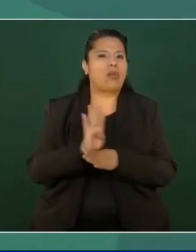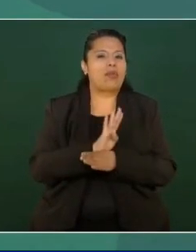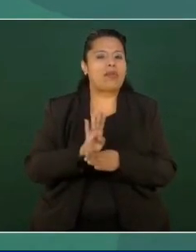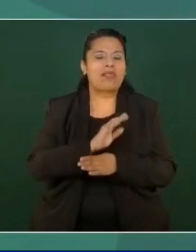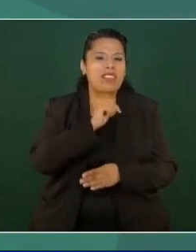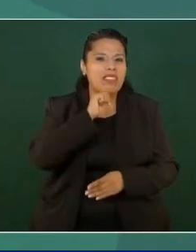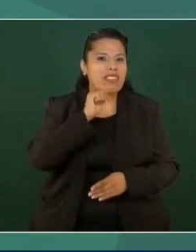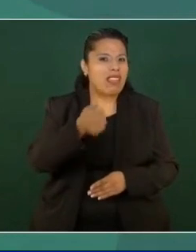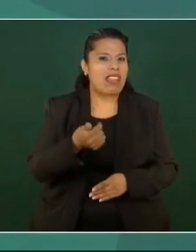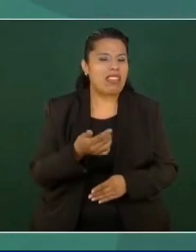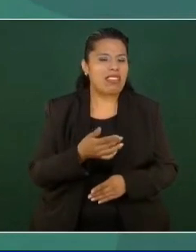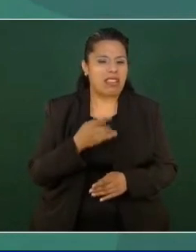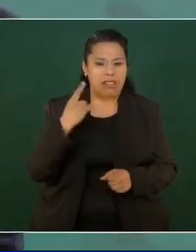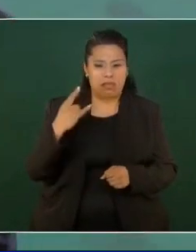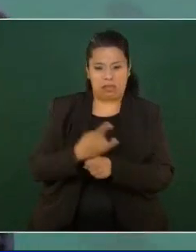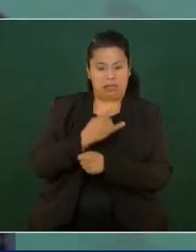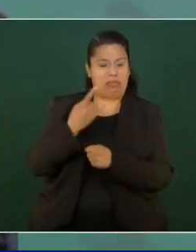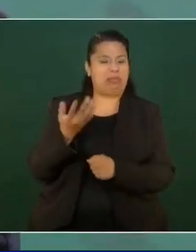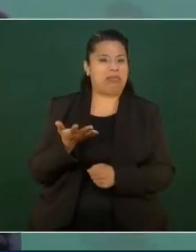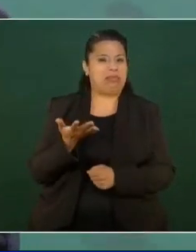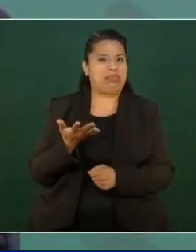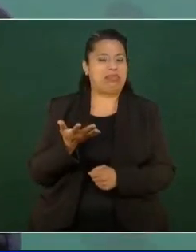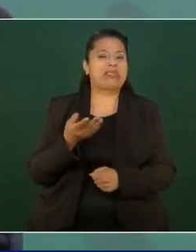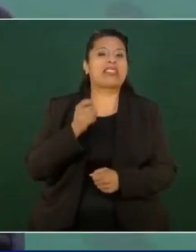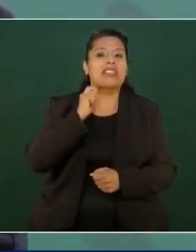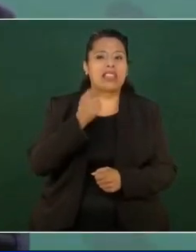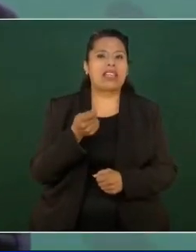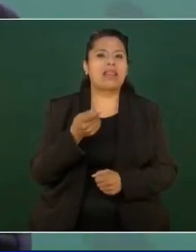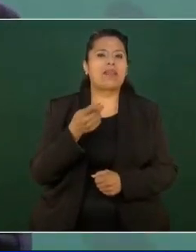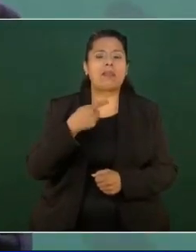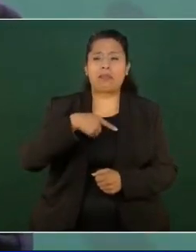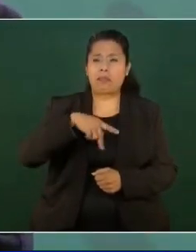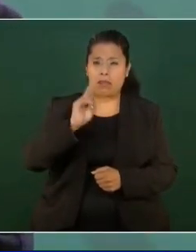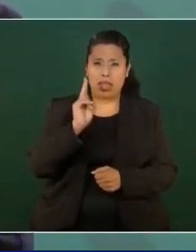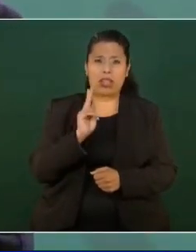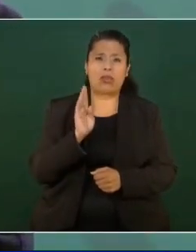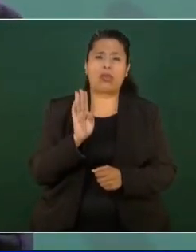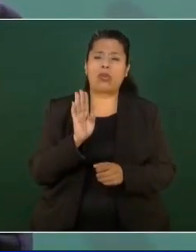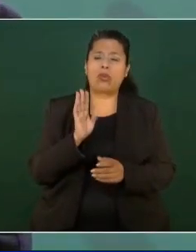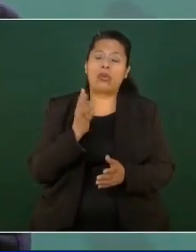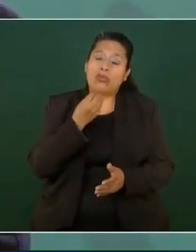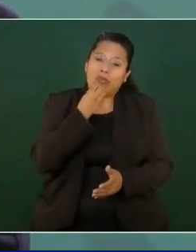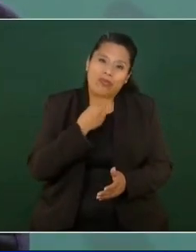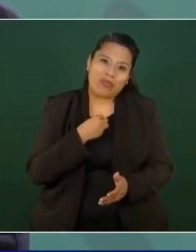embargo siguen apoyando